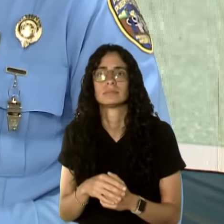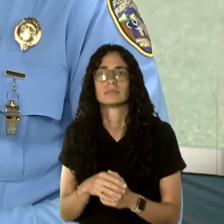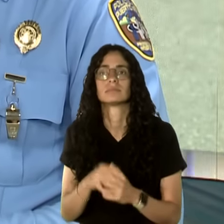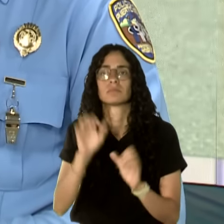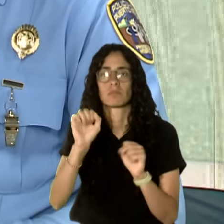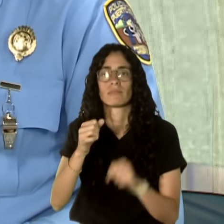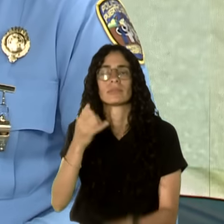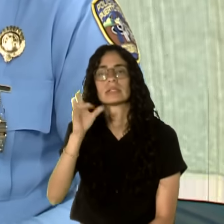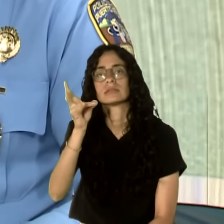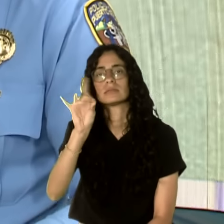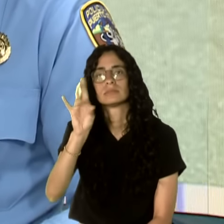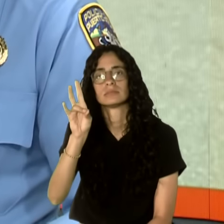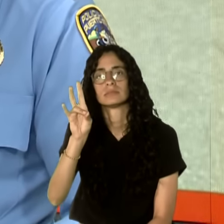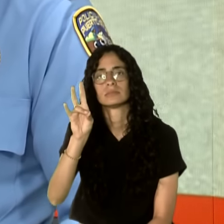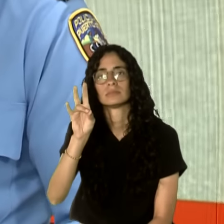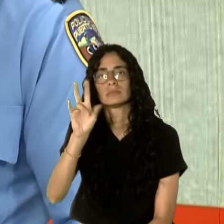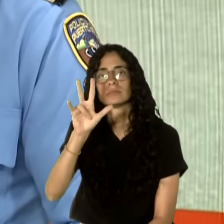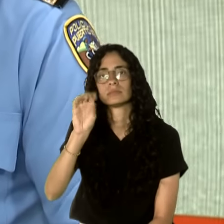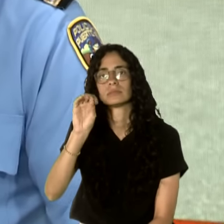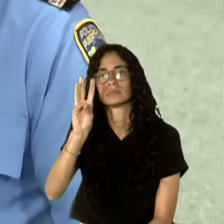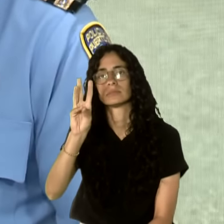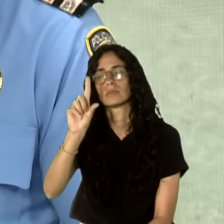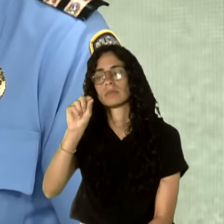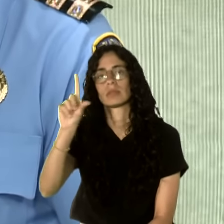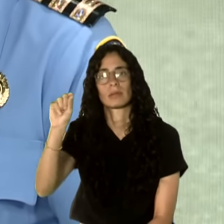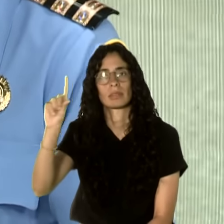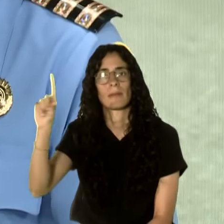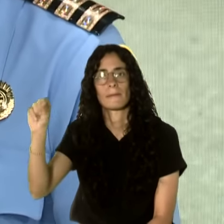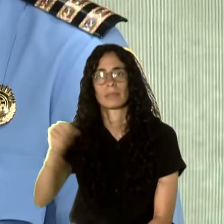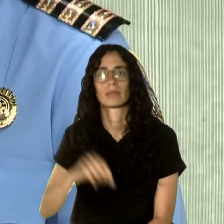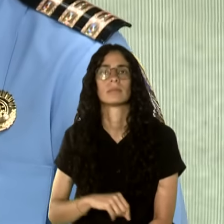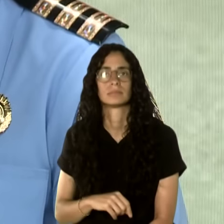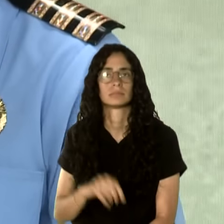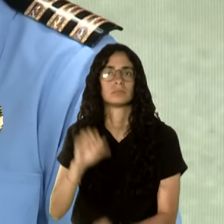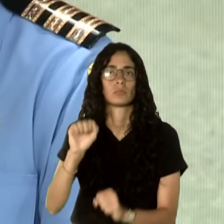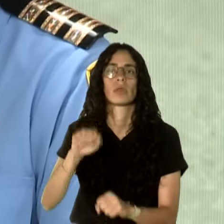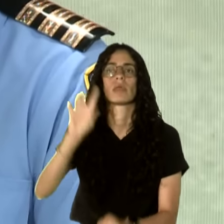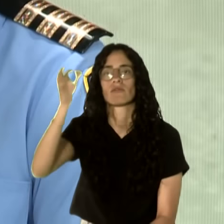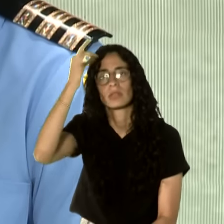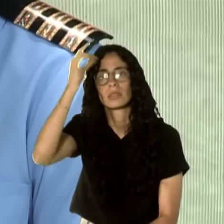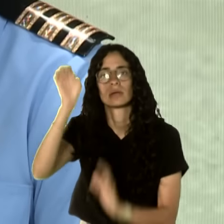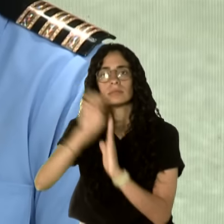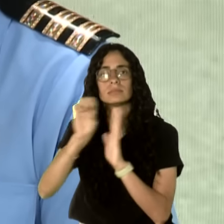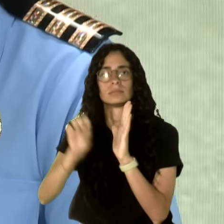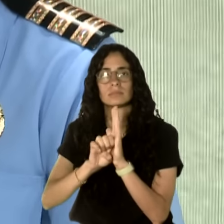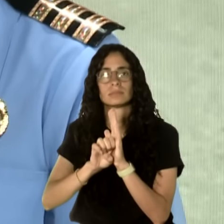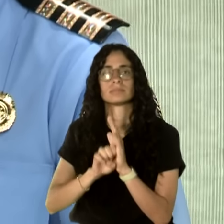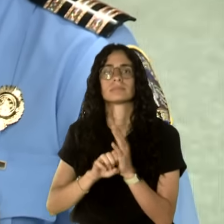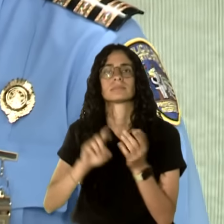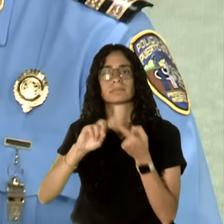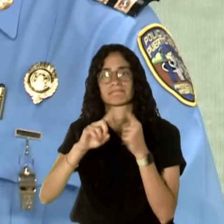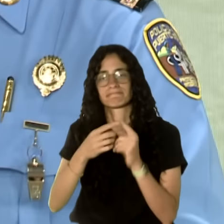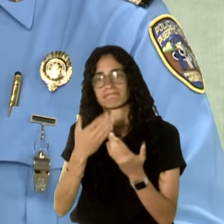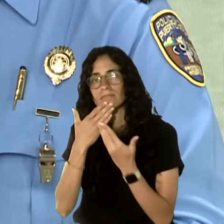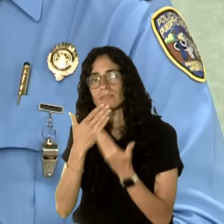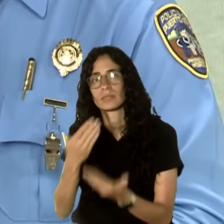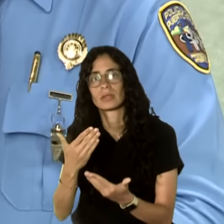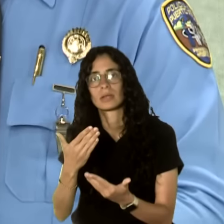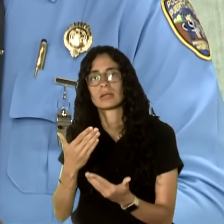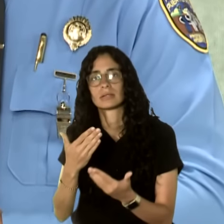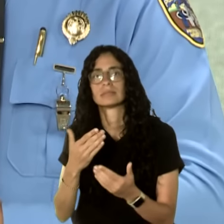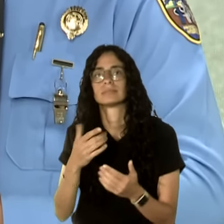confidencial 787 343 2020 a cualquier cuartel de la policía estatal o municipal ya saben amigos Gracias seno que deben